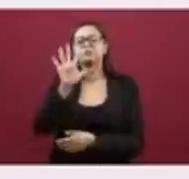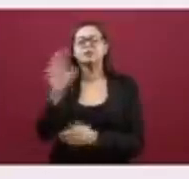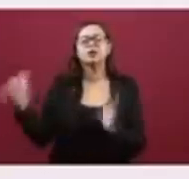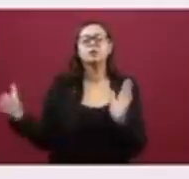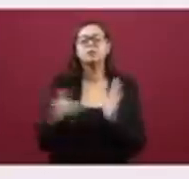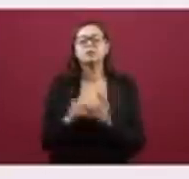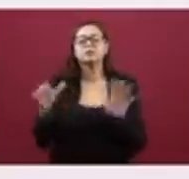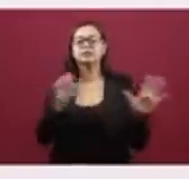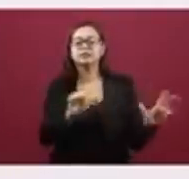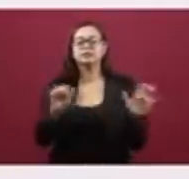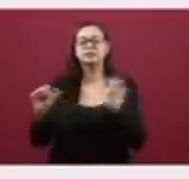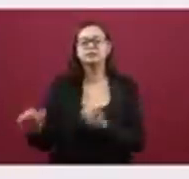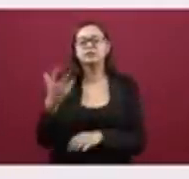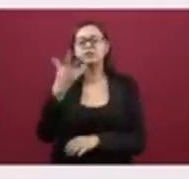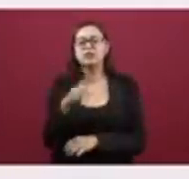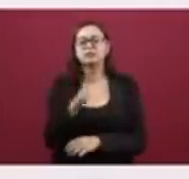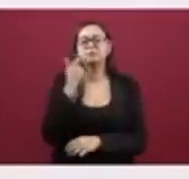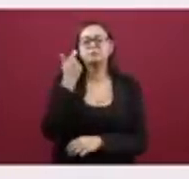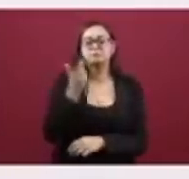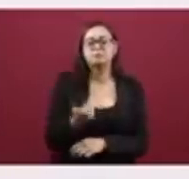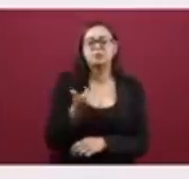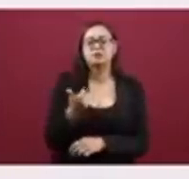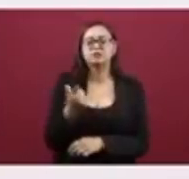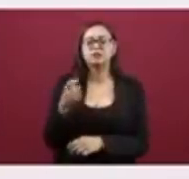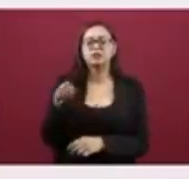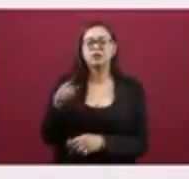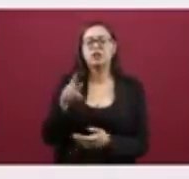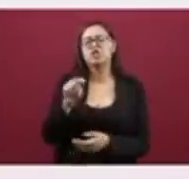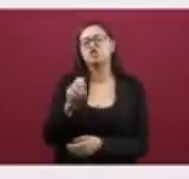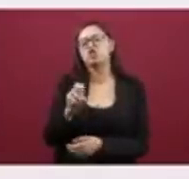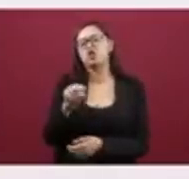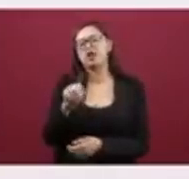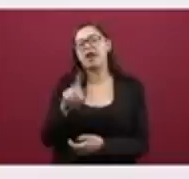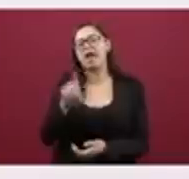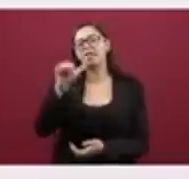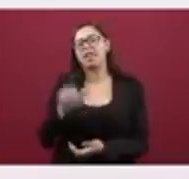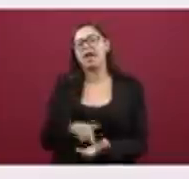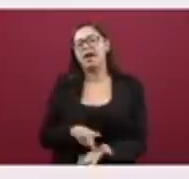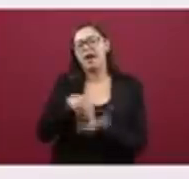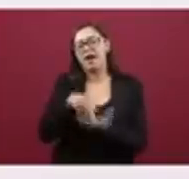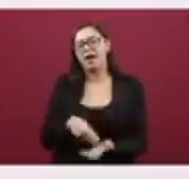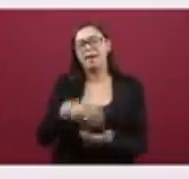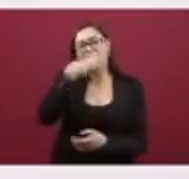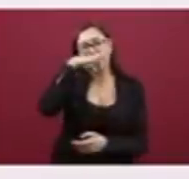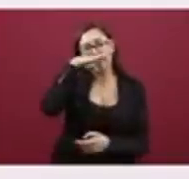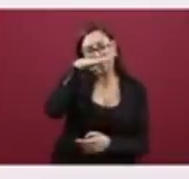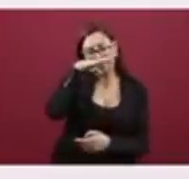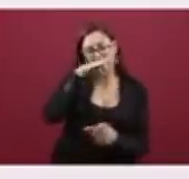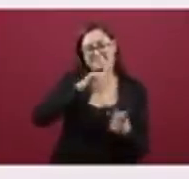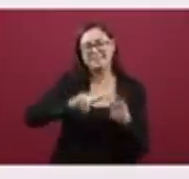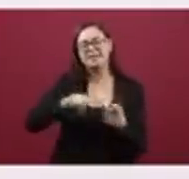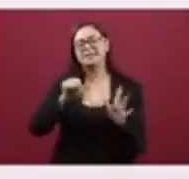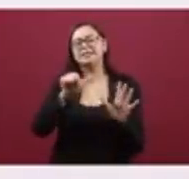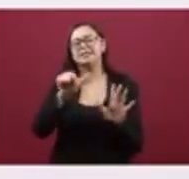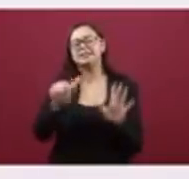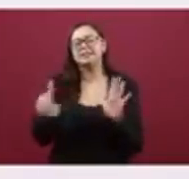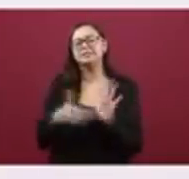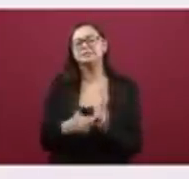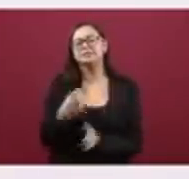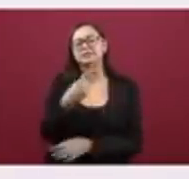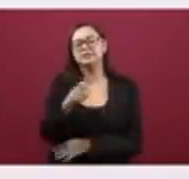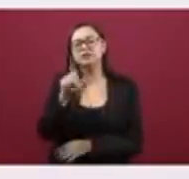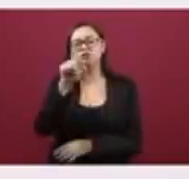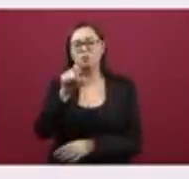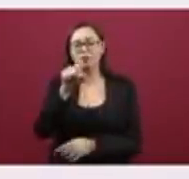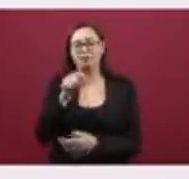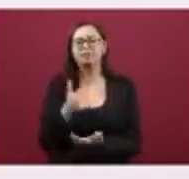mil 610 pesos la tonelada de maíz 6 mil 120 pesos